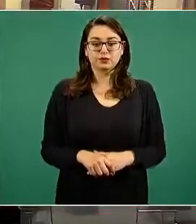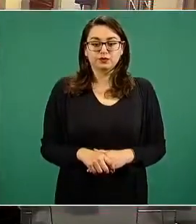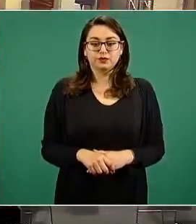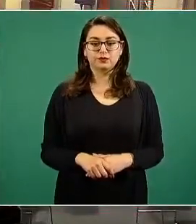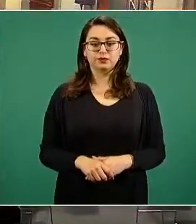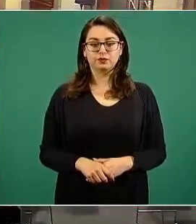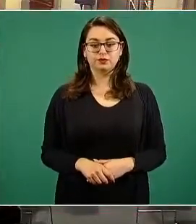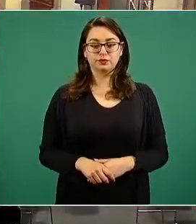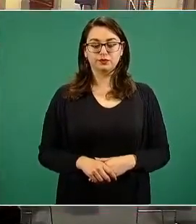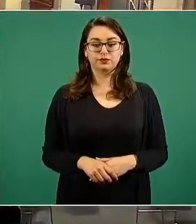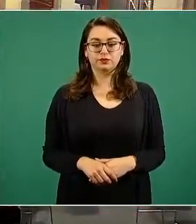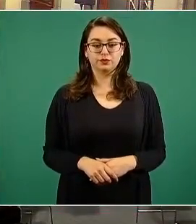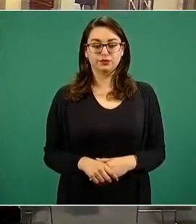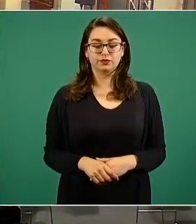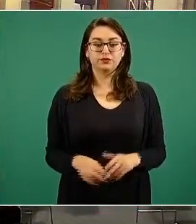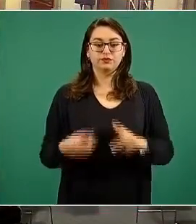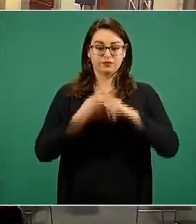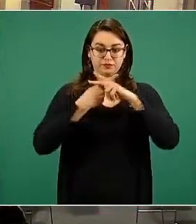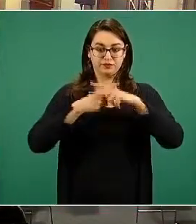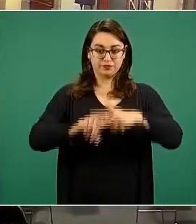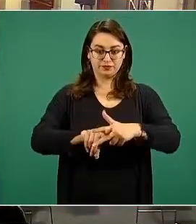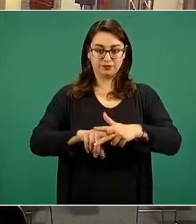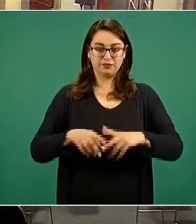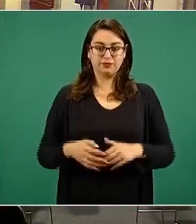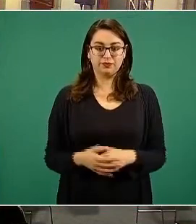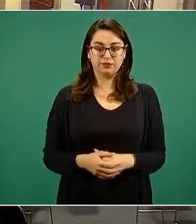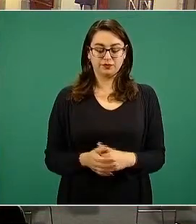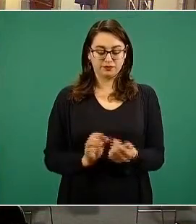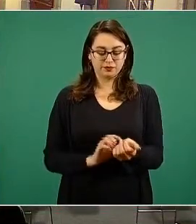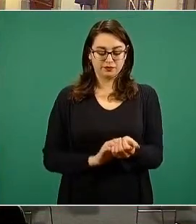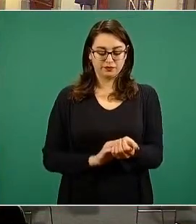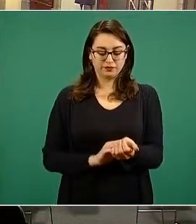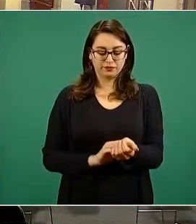Vamos a dar inicio.